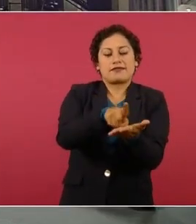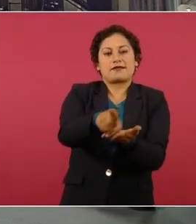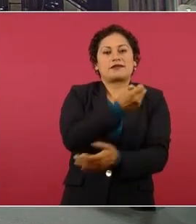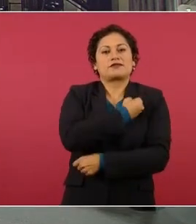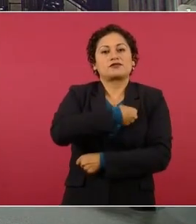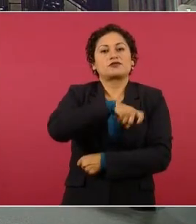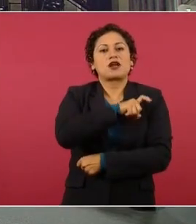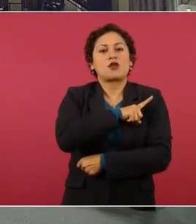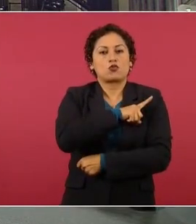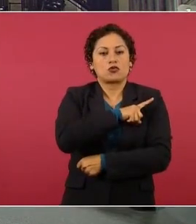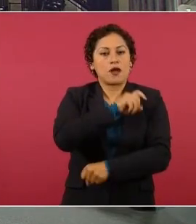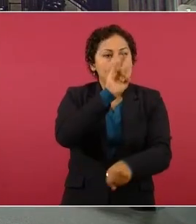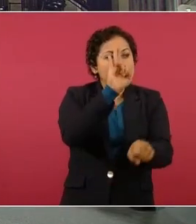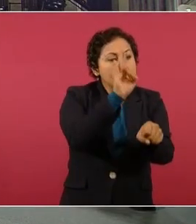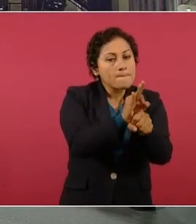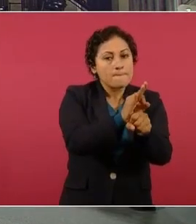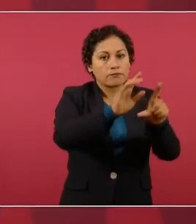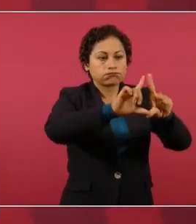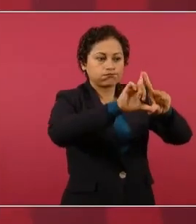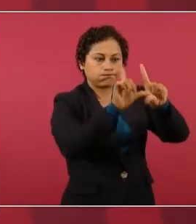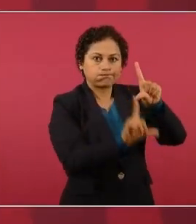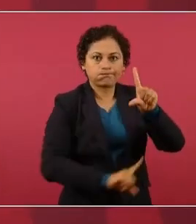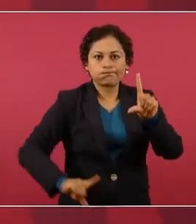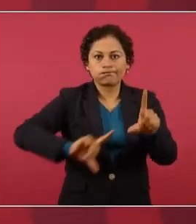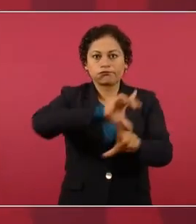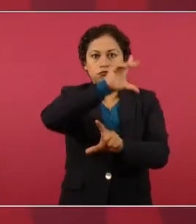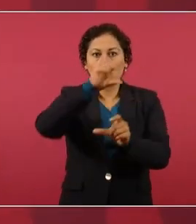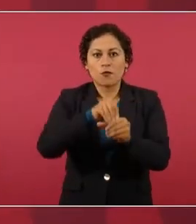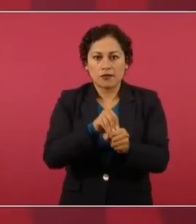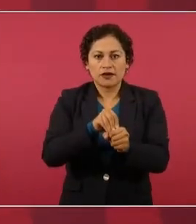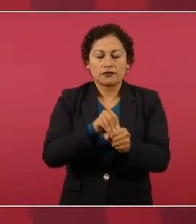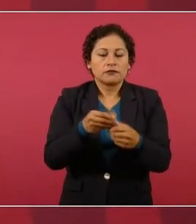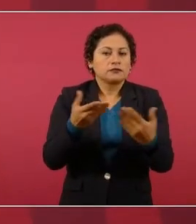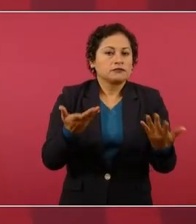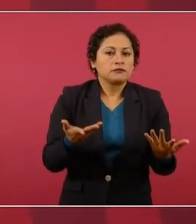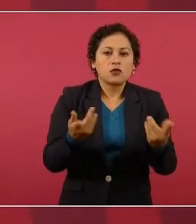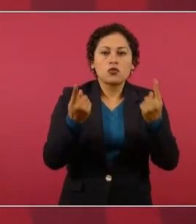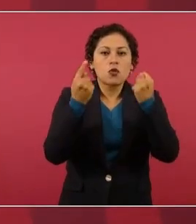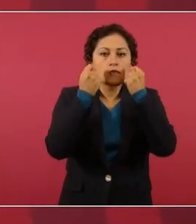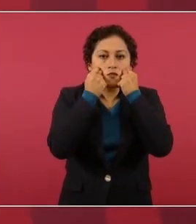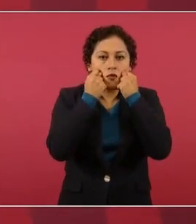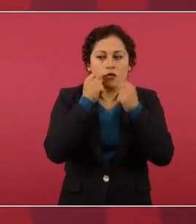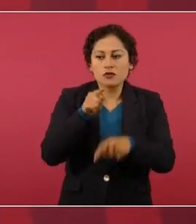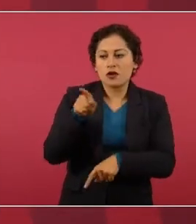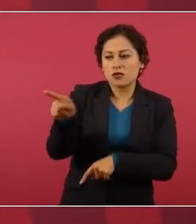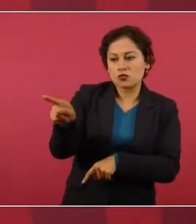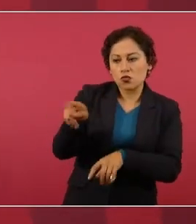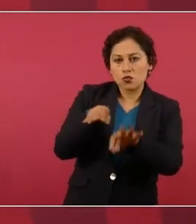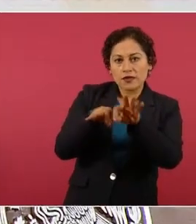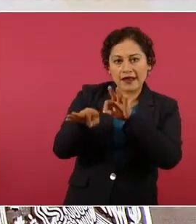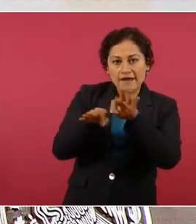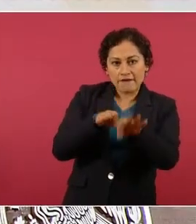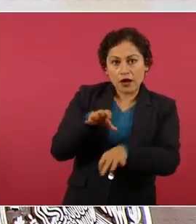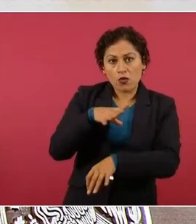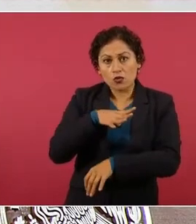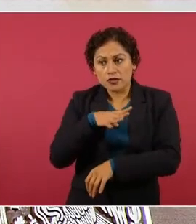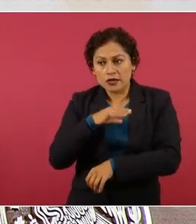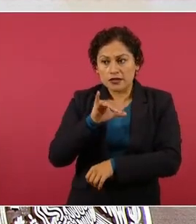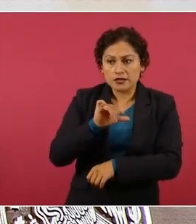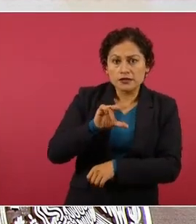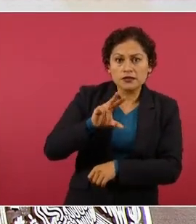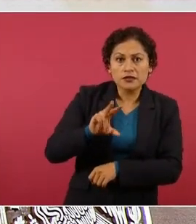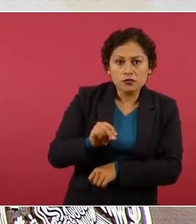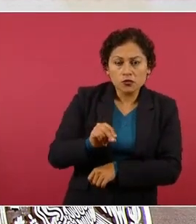importar si eres derechohabiente o no,